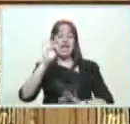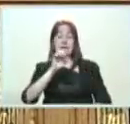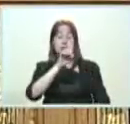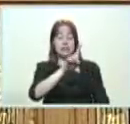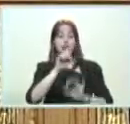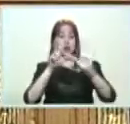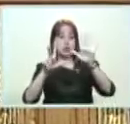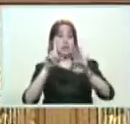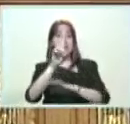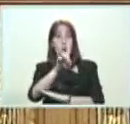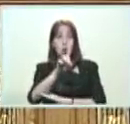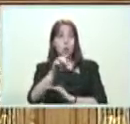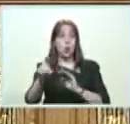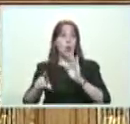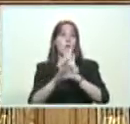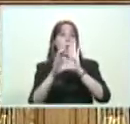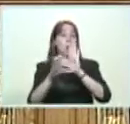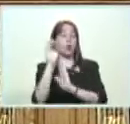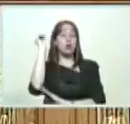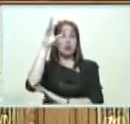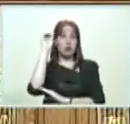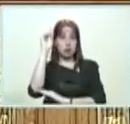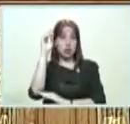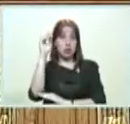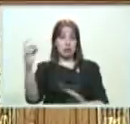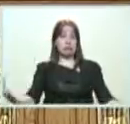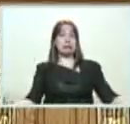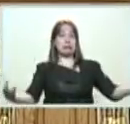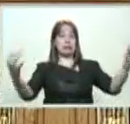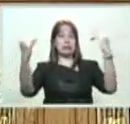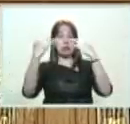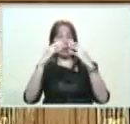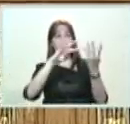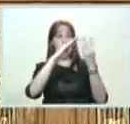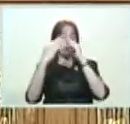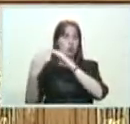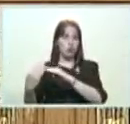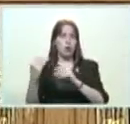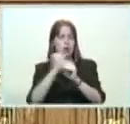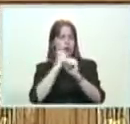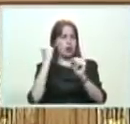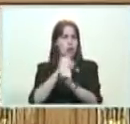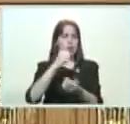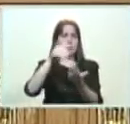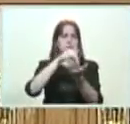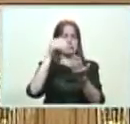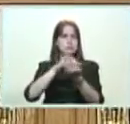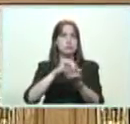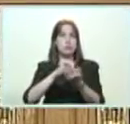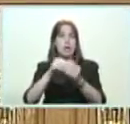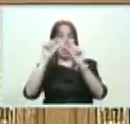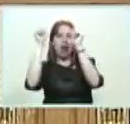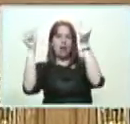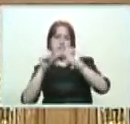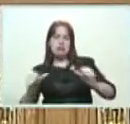181 constituyentes que vienen de las comunas, de los trabajadores, de los artistas, de los empresarios, de